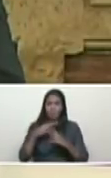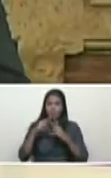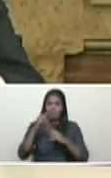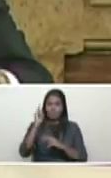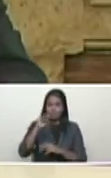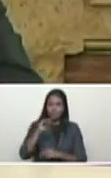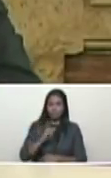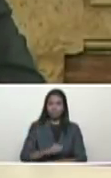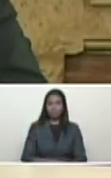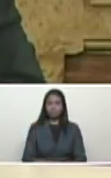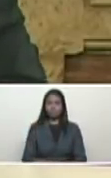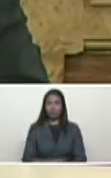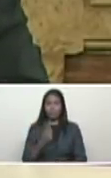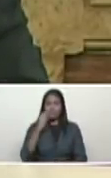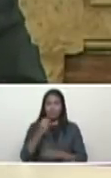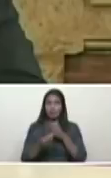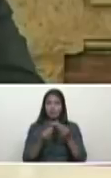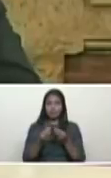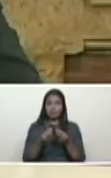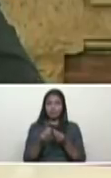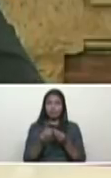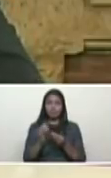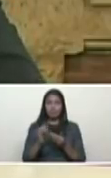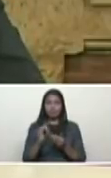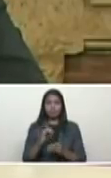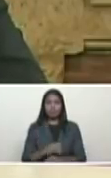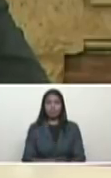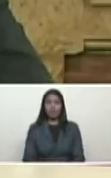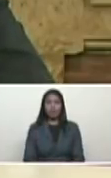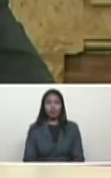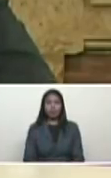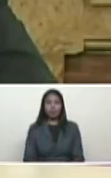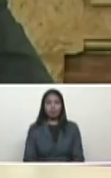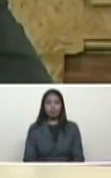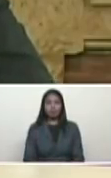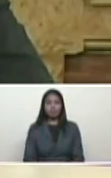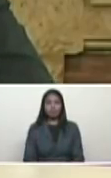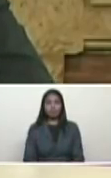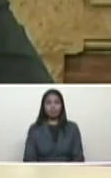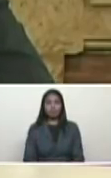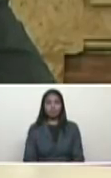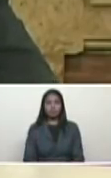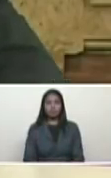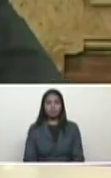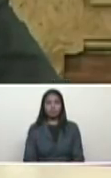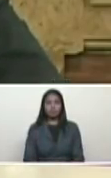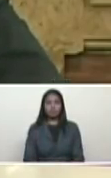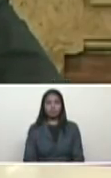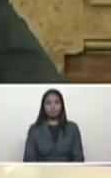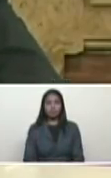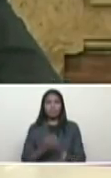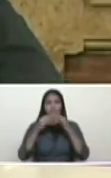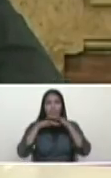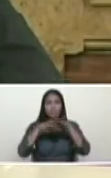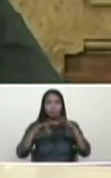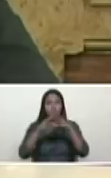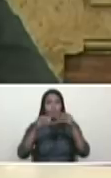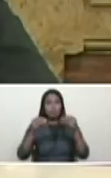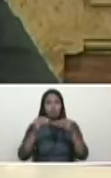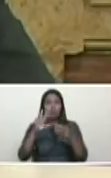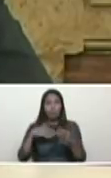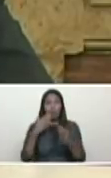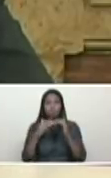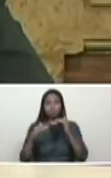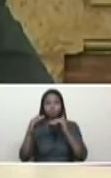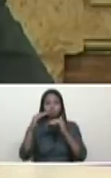para hacerlo y estoy seguro que lo vamos a hacer así que pido a dios las bendiciones para que nos dé la máxima